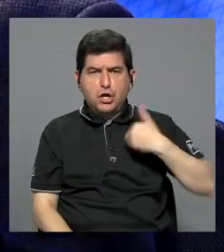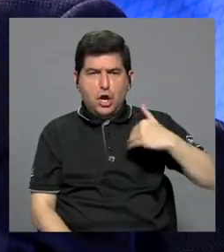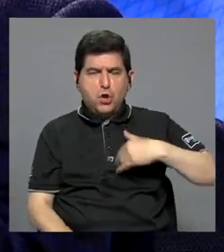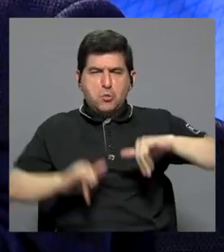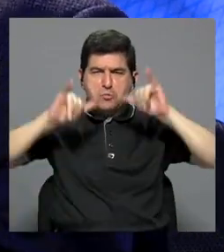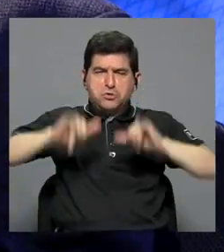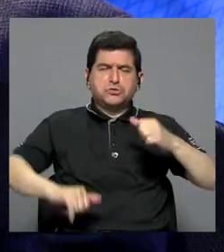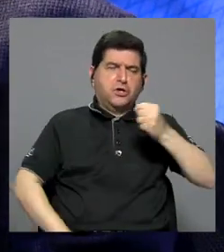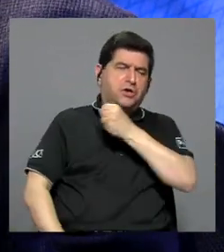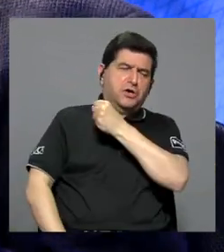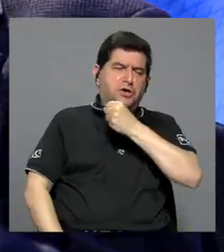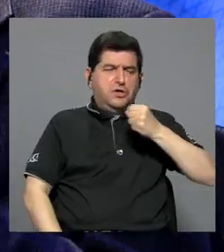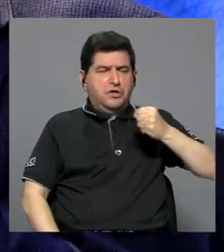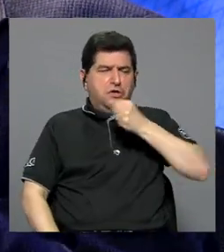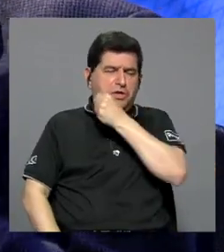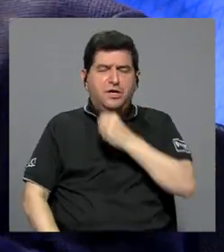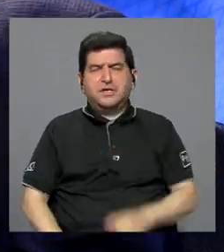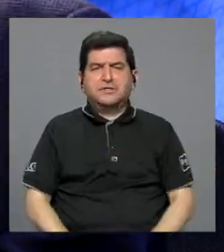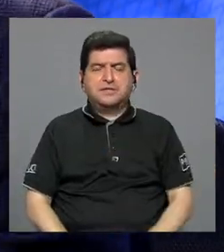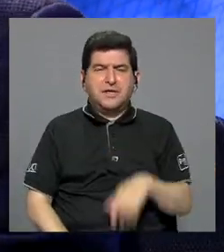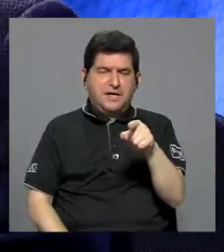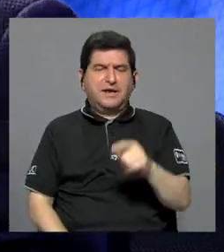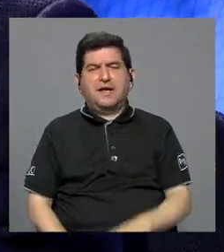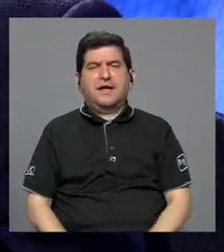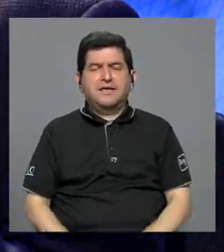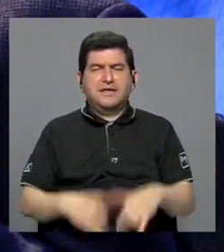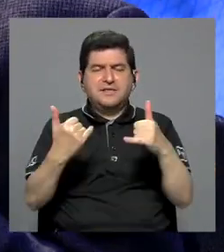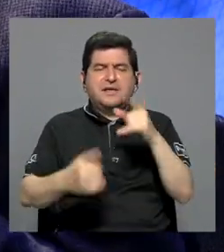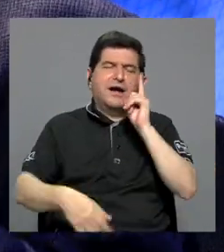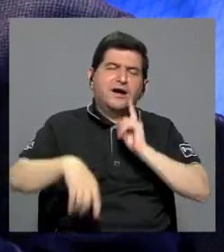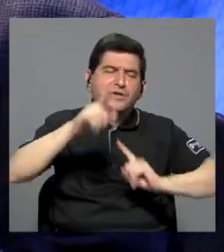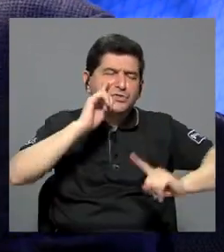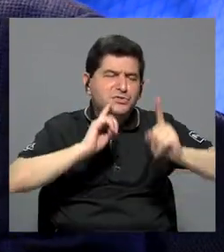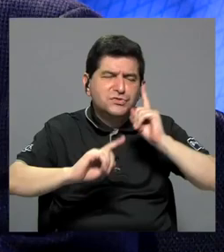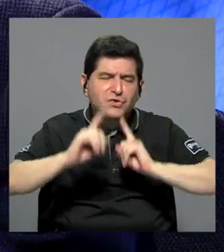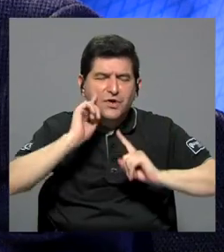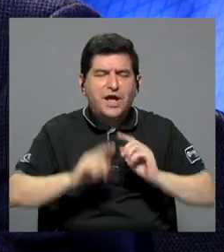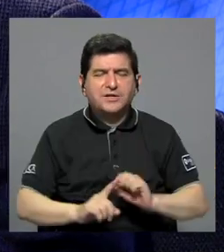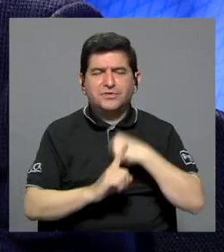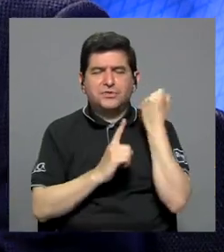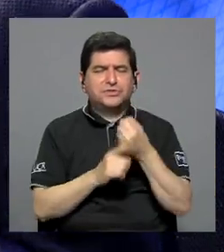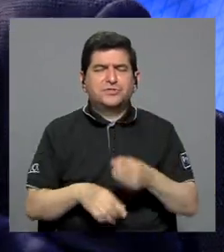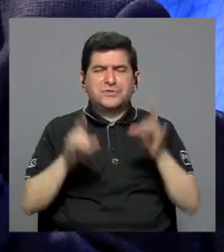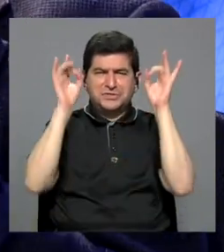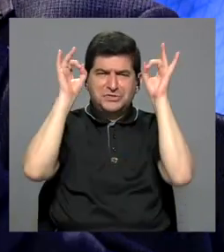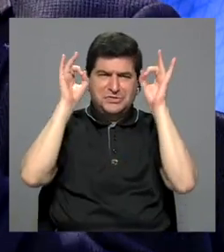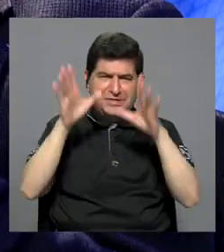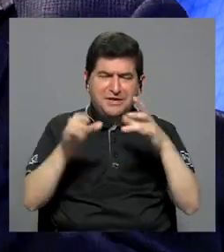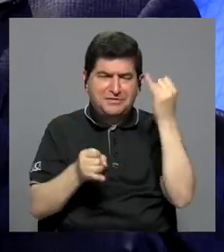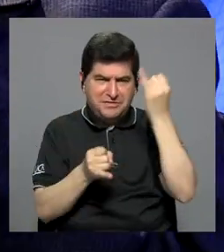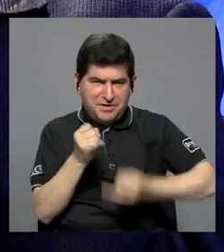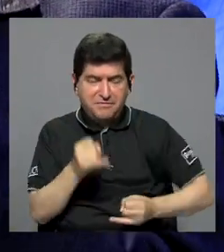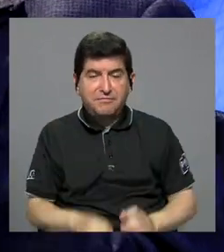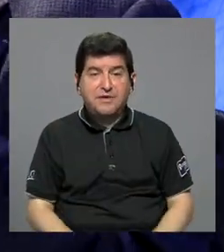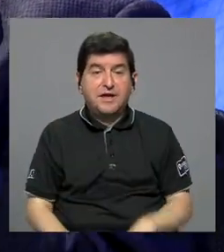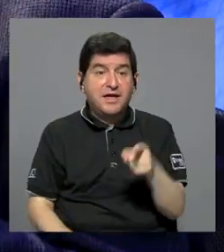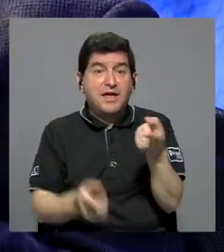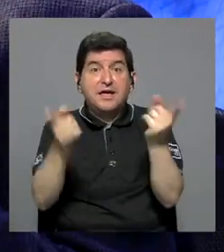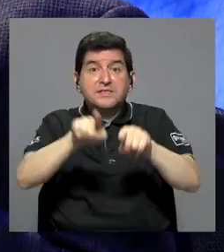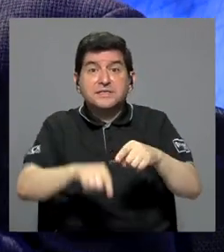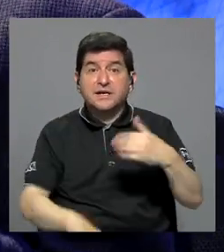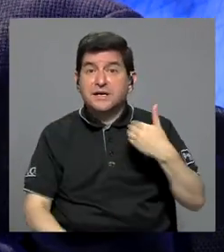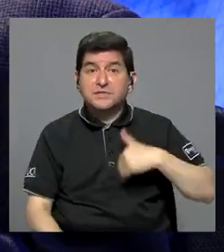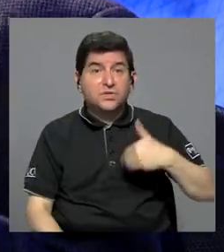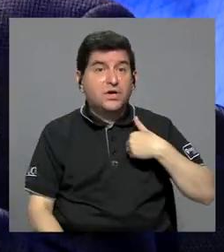la masculina es la que se queda cantando el gran do de pecho para llorar su tragedia final. En este caso, él se